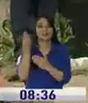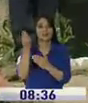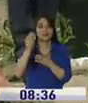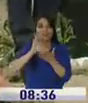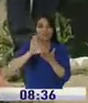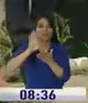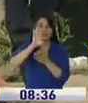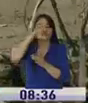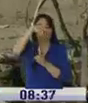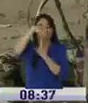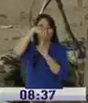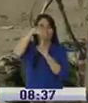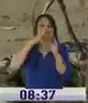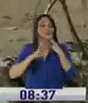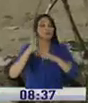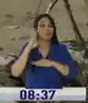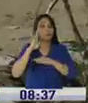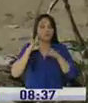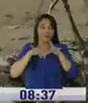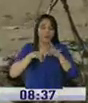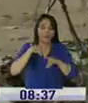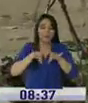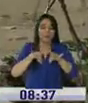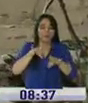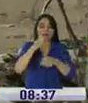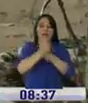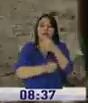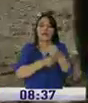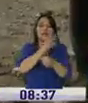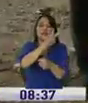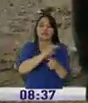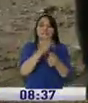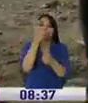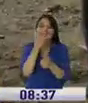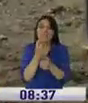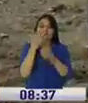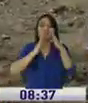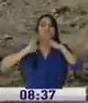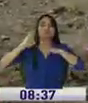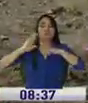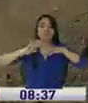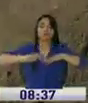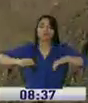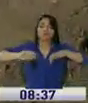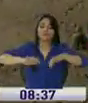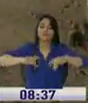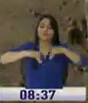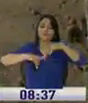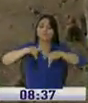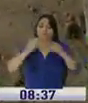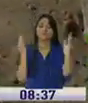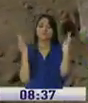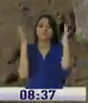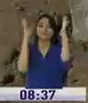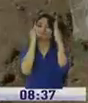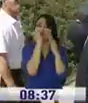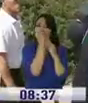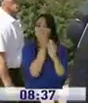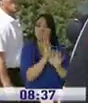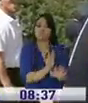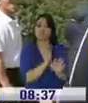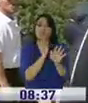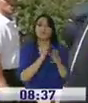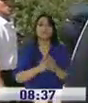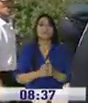Mitad del Mundo se comprometieron desde el año 2015 a recuperar la quebrada con la siembra de árboles y plantas nativas.